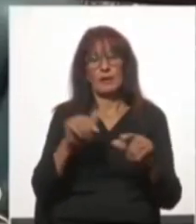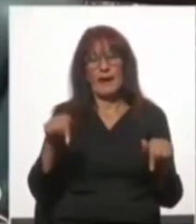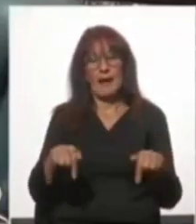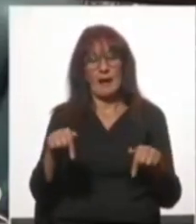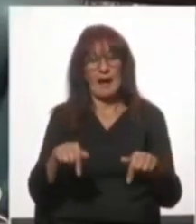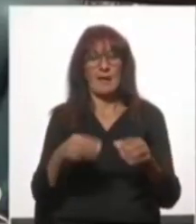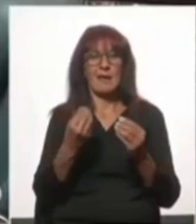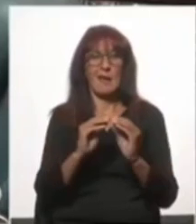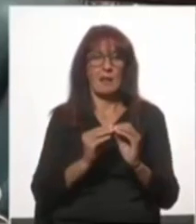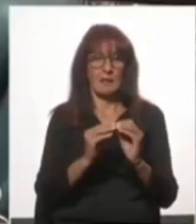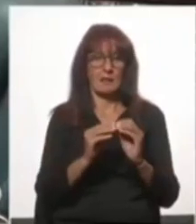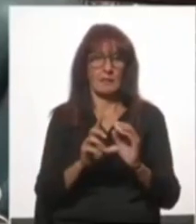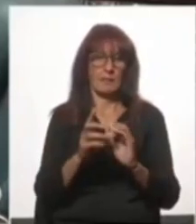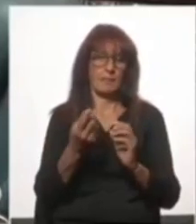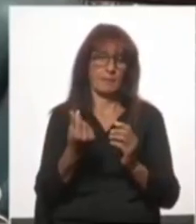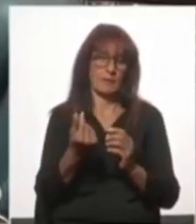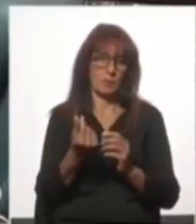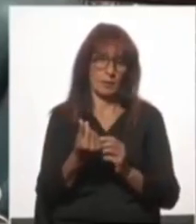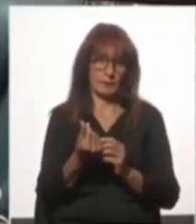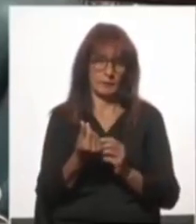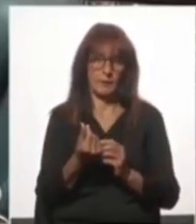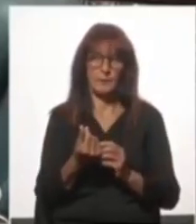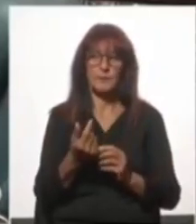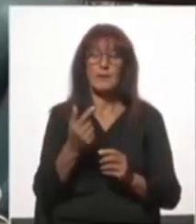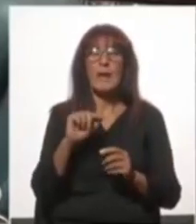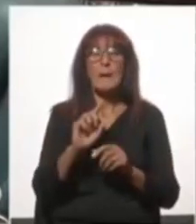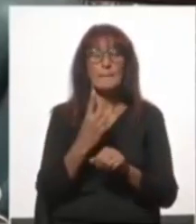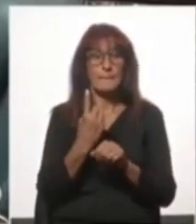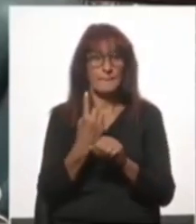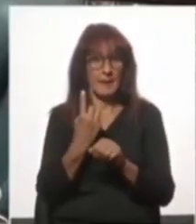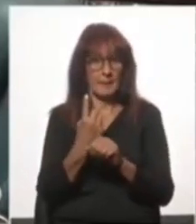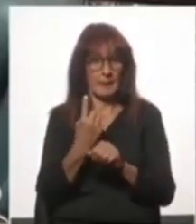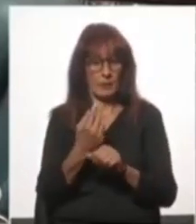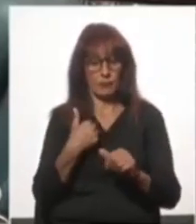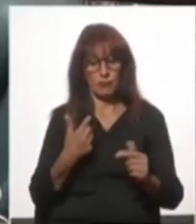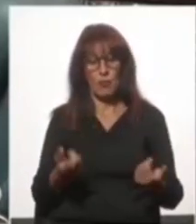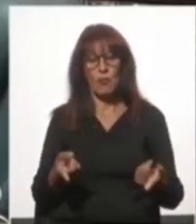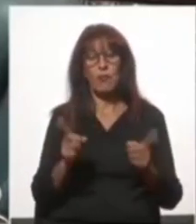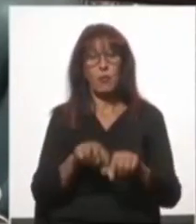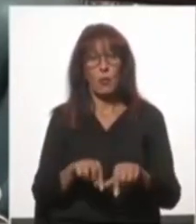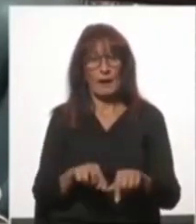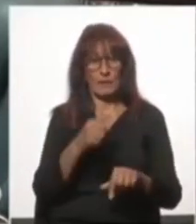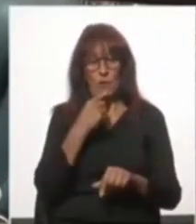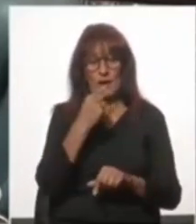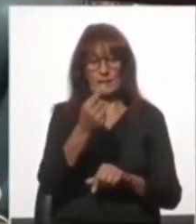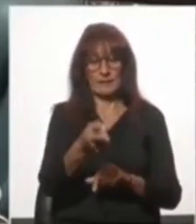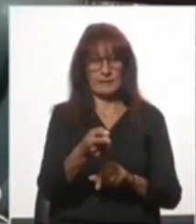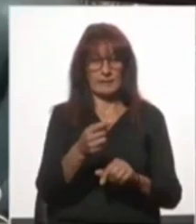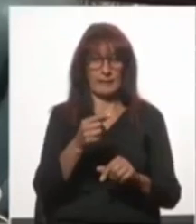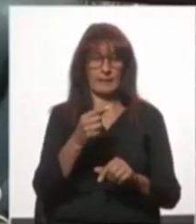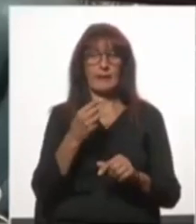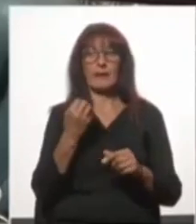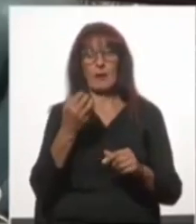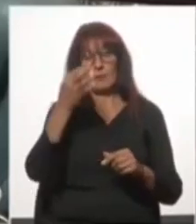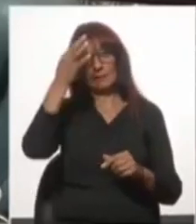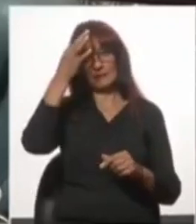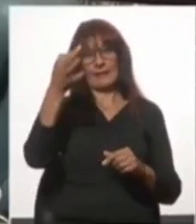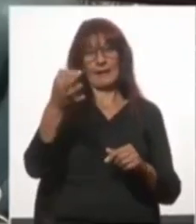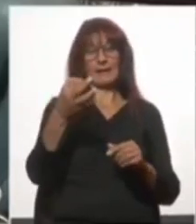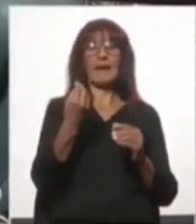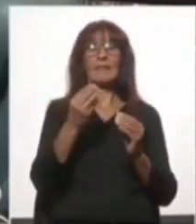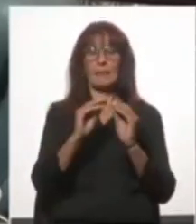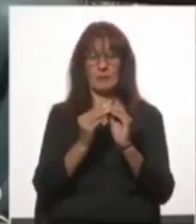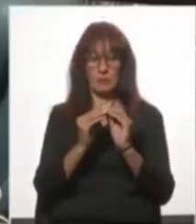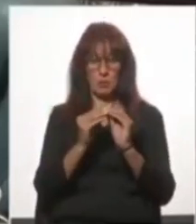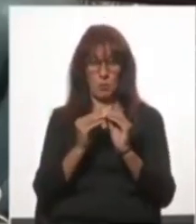de presupuesto. En primer lugar, vuelvo al tema de las inconsistencias en la formulación técnica del presupuesto,